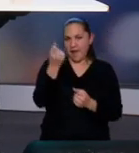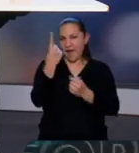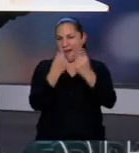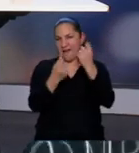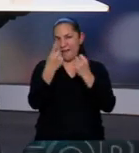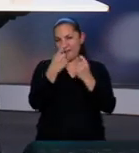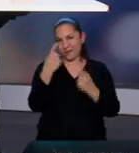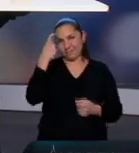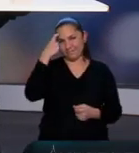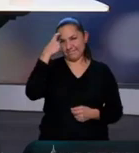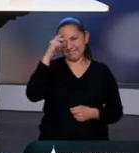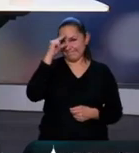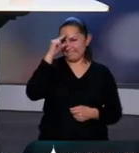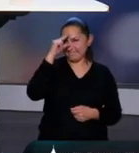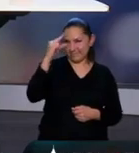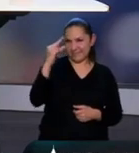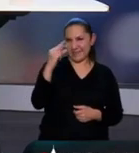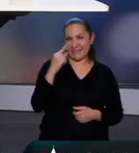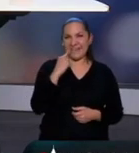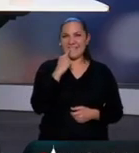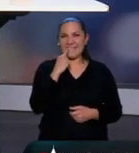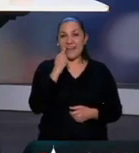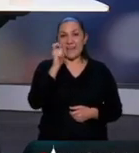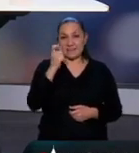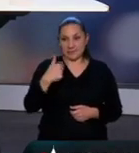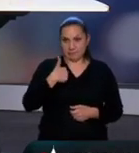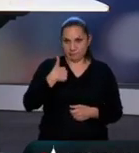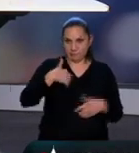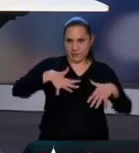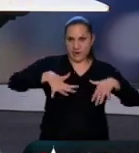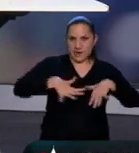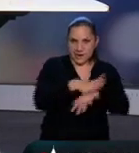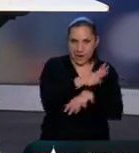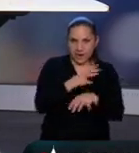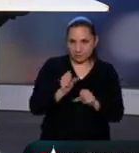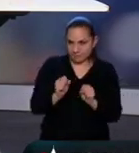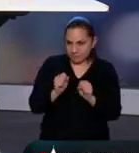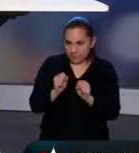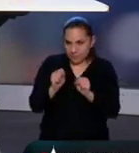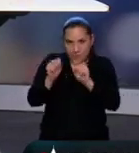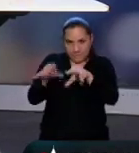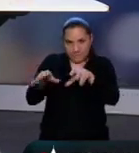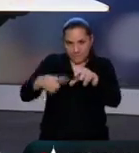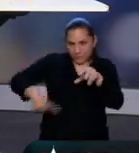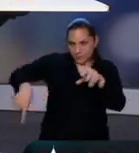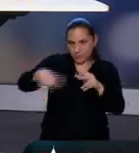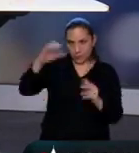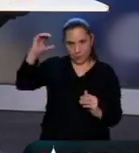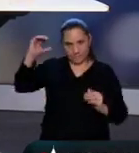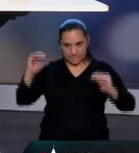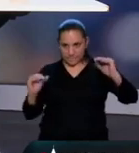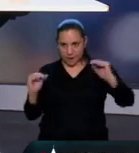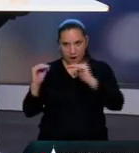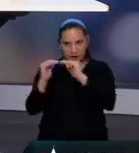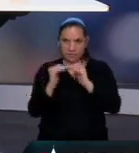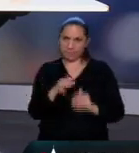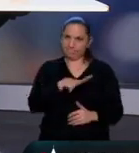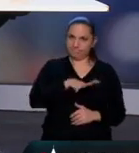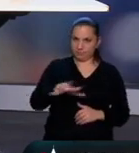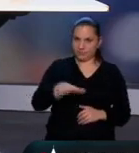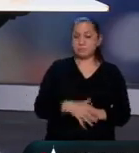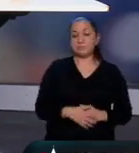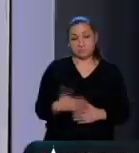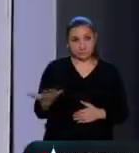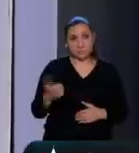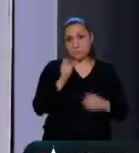miedo, no están dispuestos a soltar los privilegios. Sí, sin duda. Bueno, pero hay cosas que han cambiado, justamente la apropiación